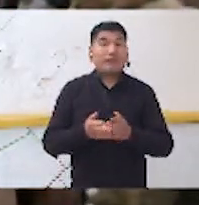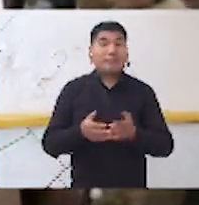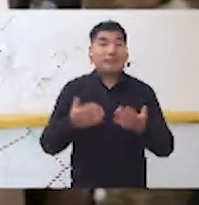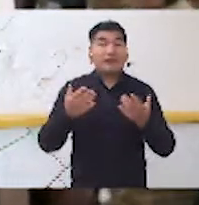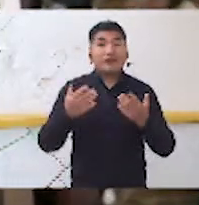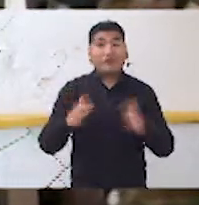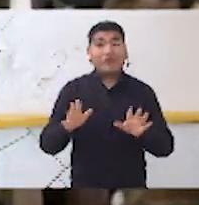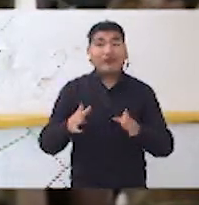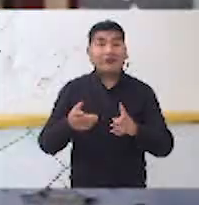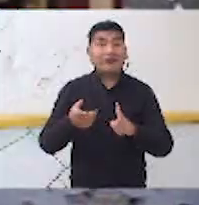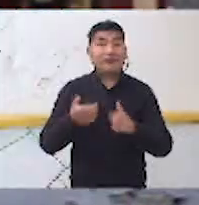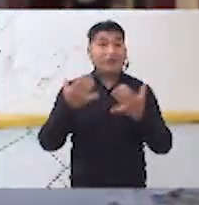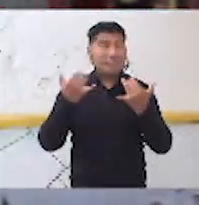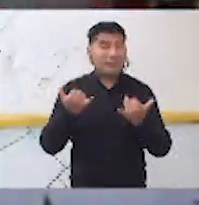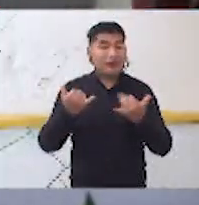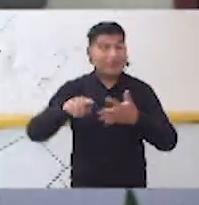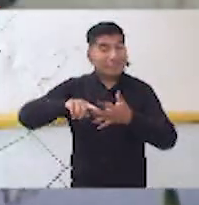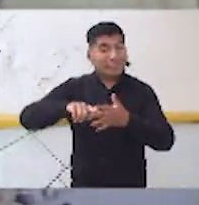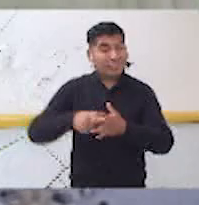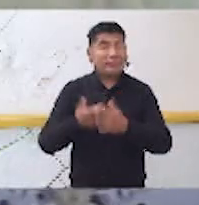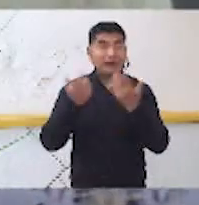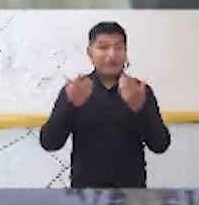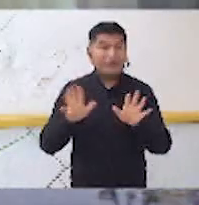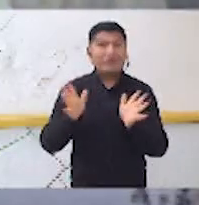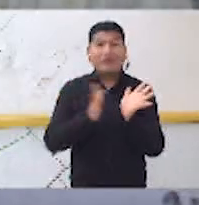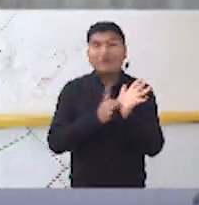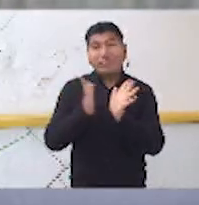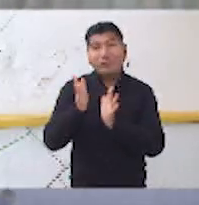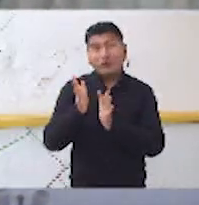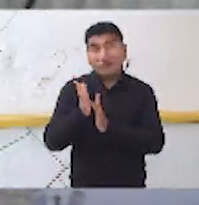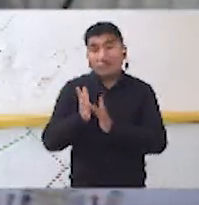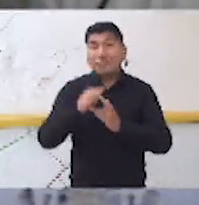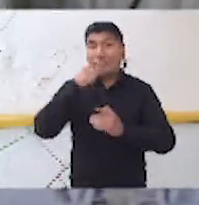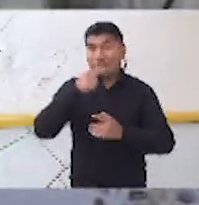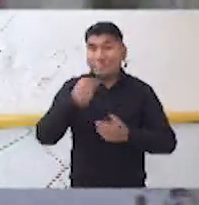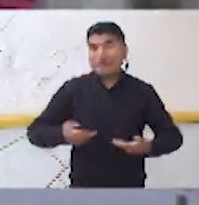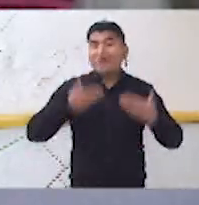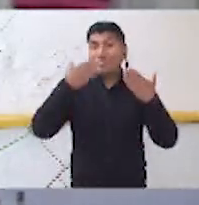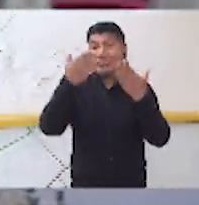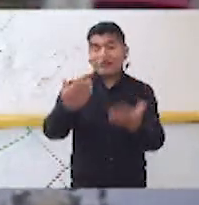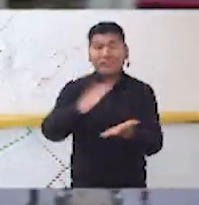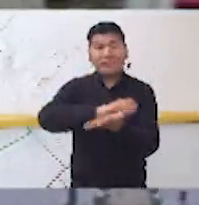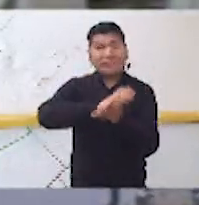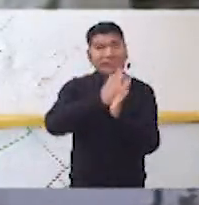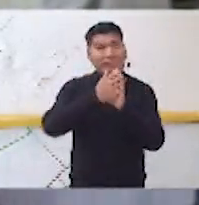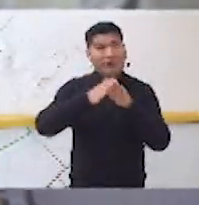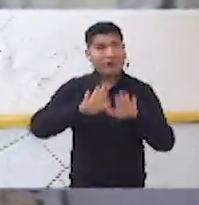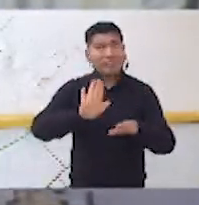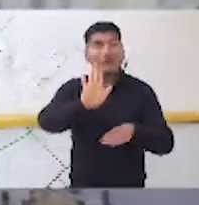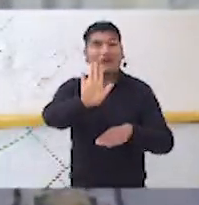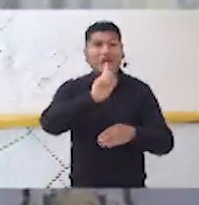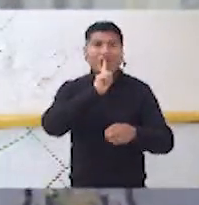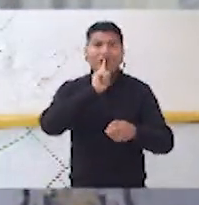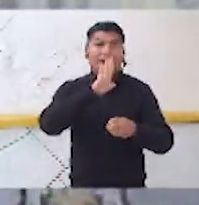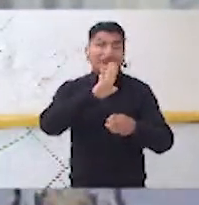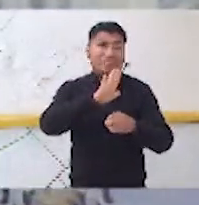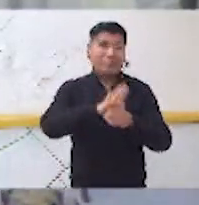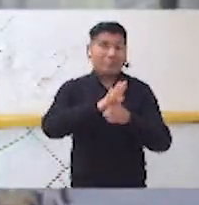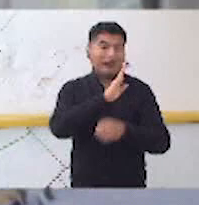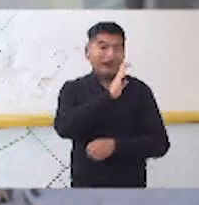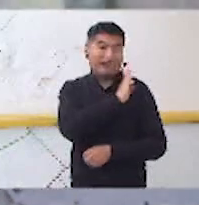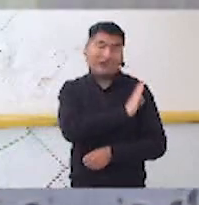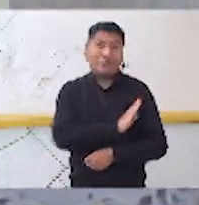Iglesia del Alto, empieza ya, Jesús te manda llevar la paz. Tu compromiso es la